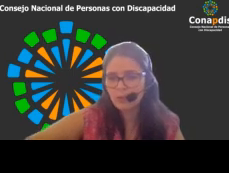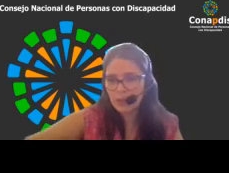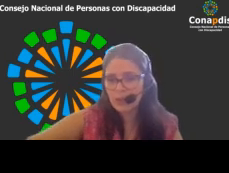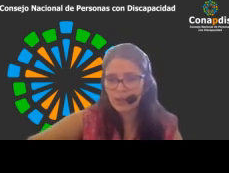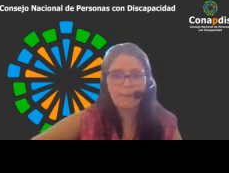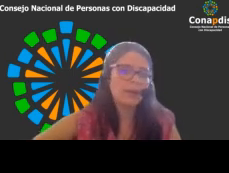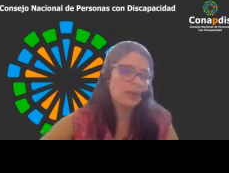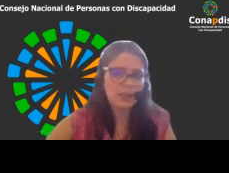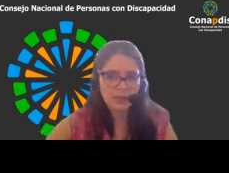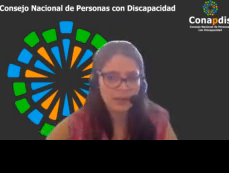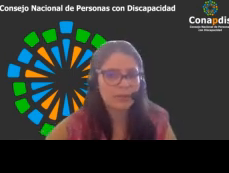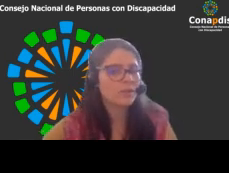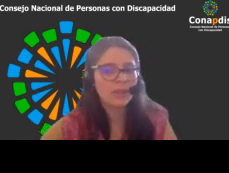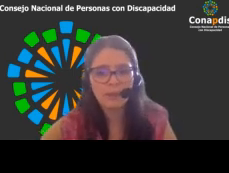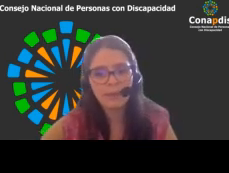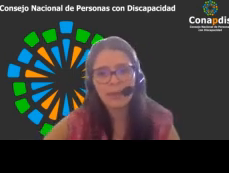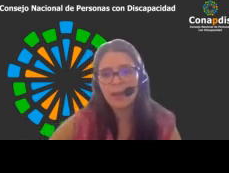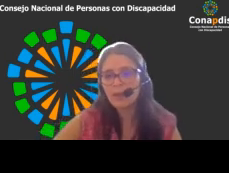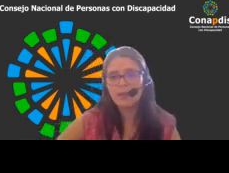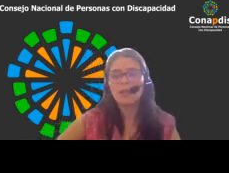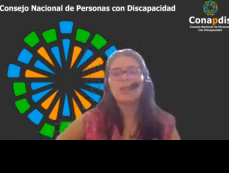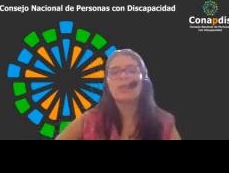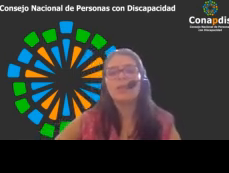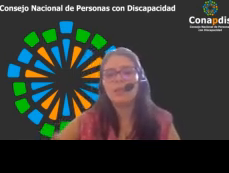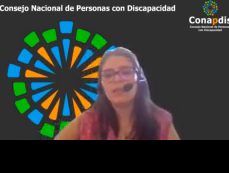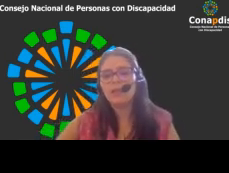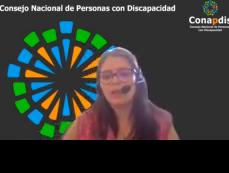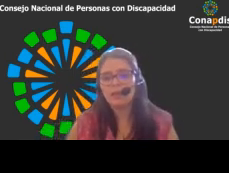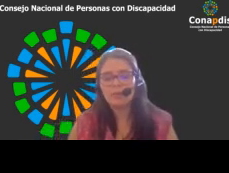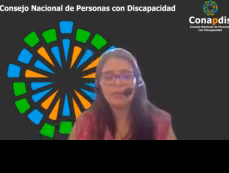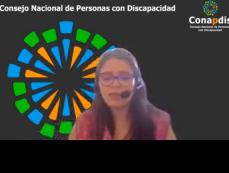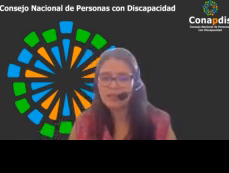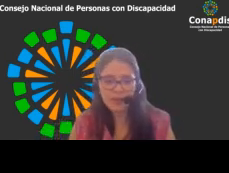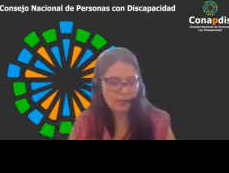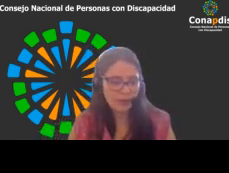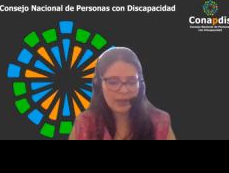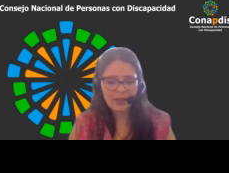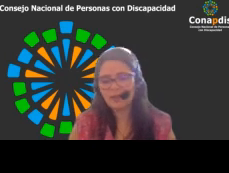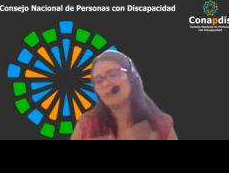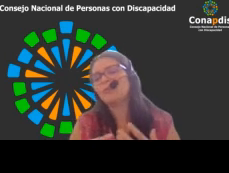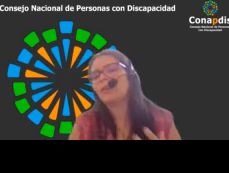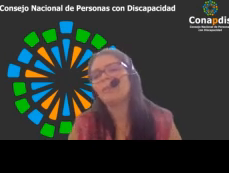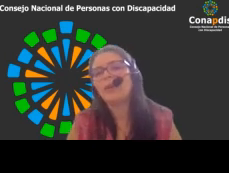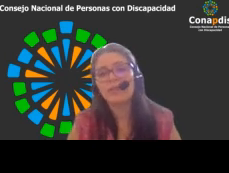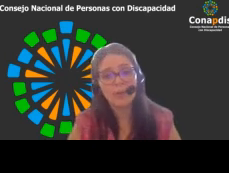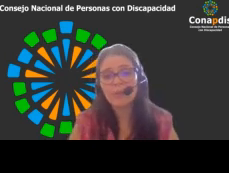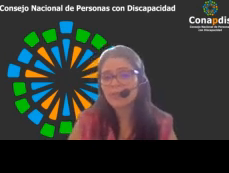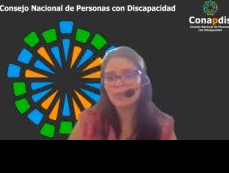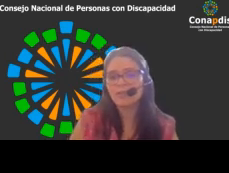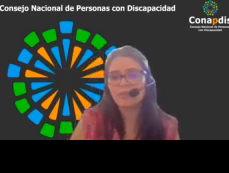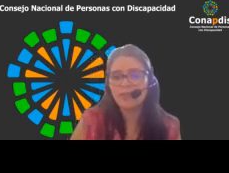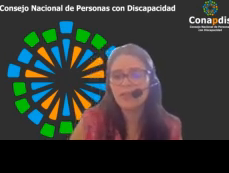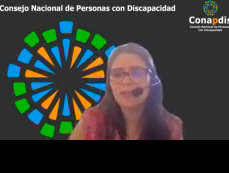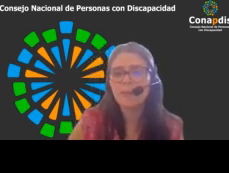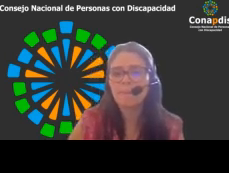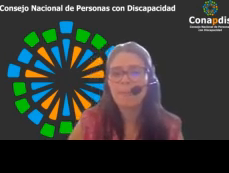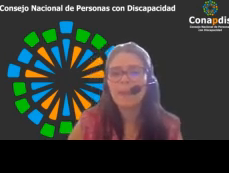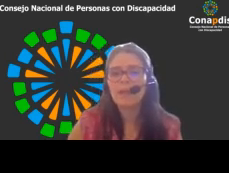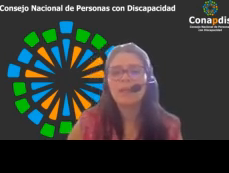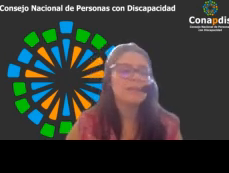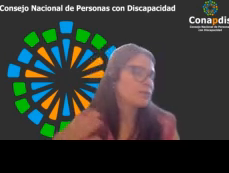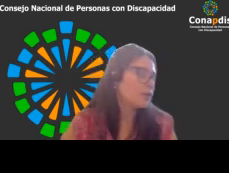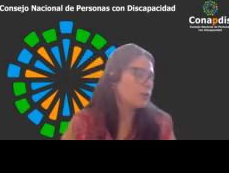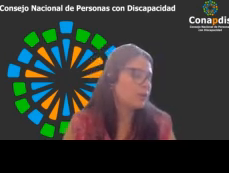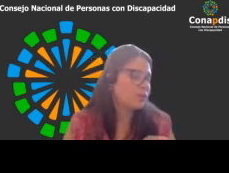pasarela sobre la arena para que la Silla no se quede pegada y una silla que flota que uno las ve y se ven bastante sencillas